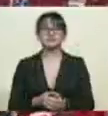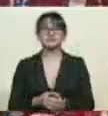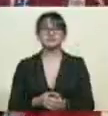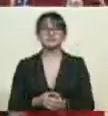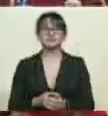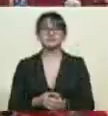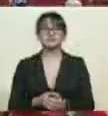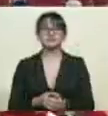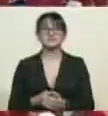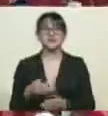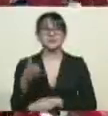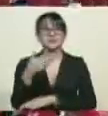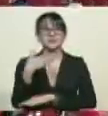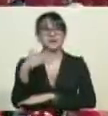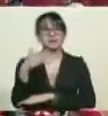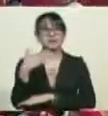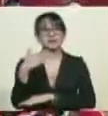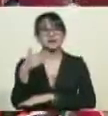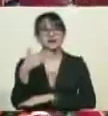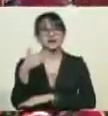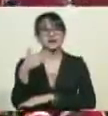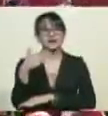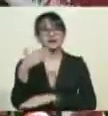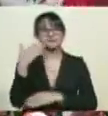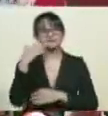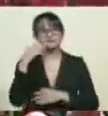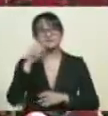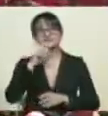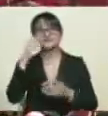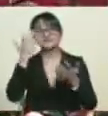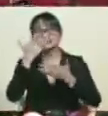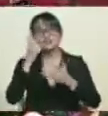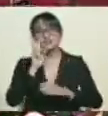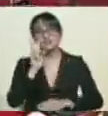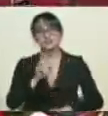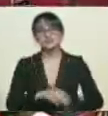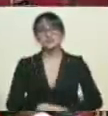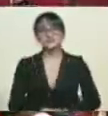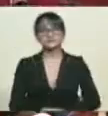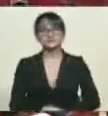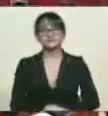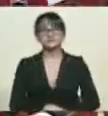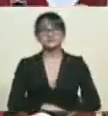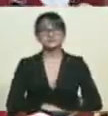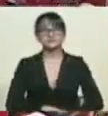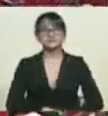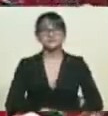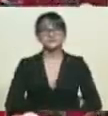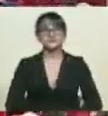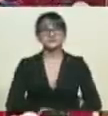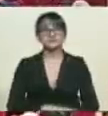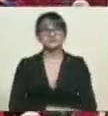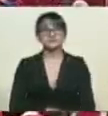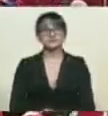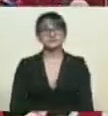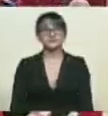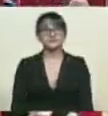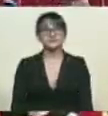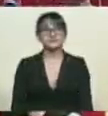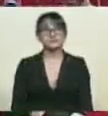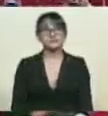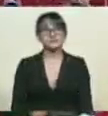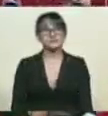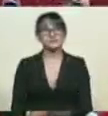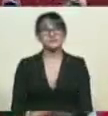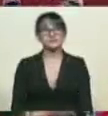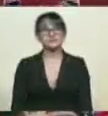Compañero, por favor. Compañeros. Compañero, esta compañera de aquí, te lo pido, si, pónganse